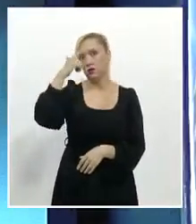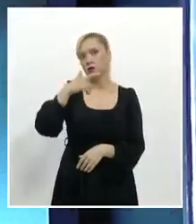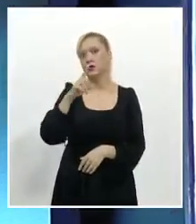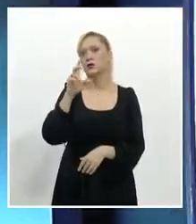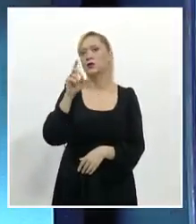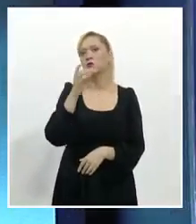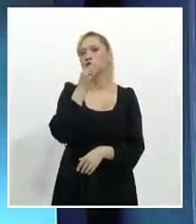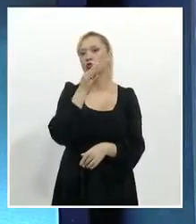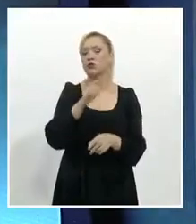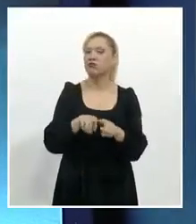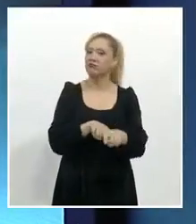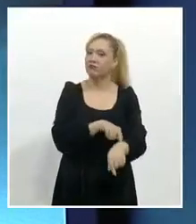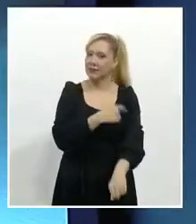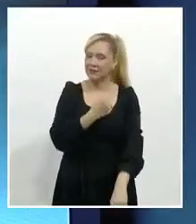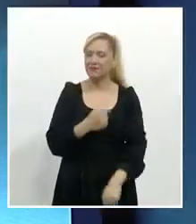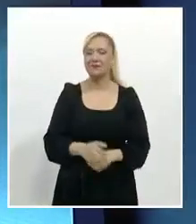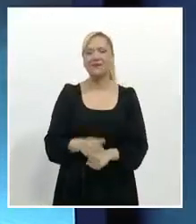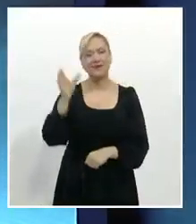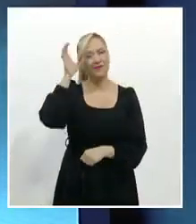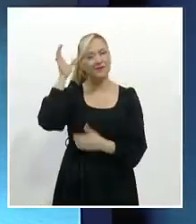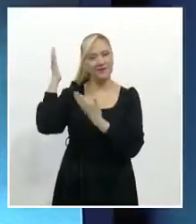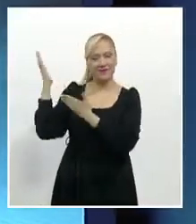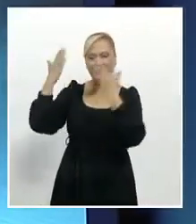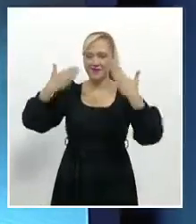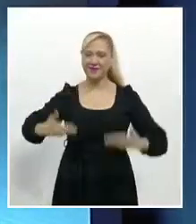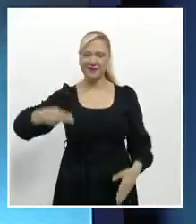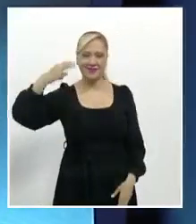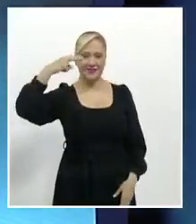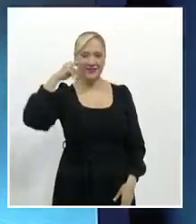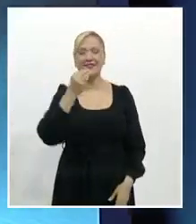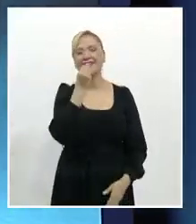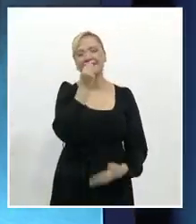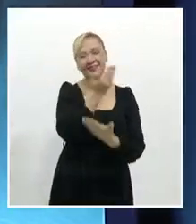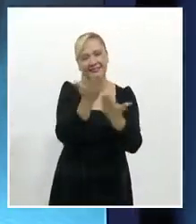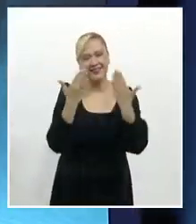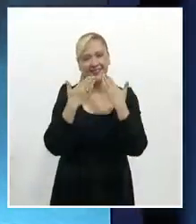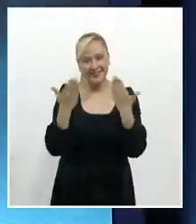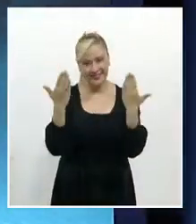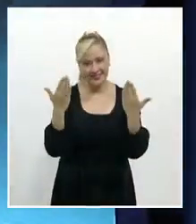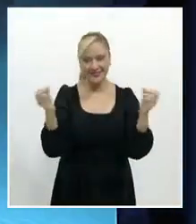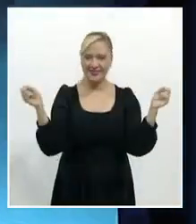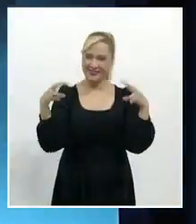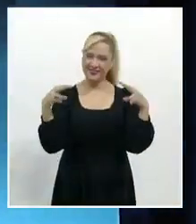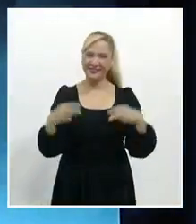Gracias por su atención. Soy Citlali Pérez y que tenga buen provecho y hasta pronto.